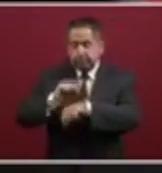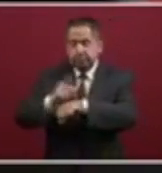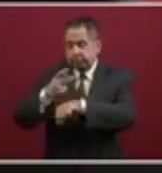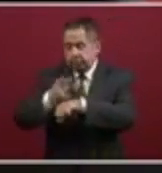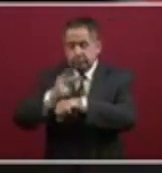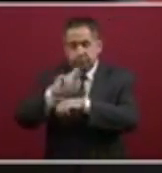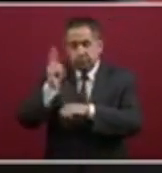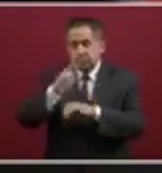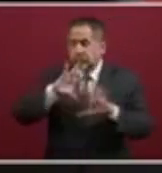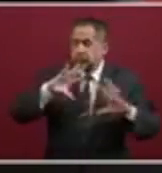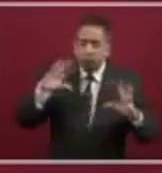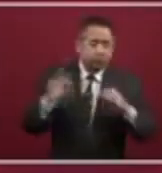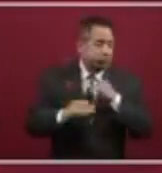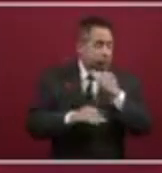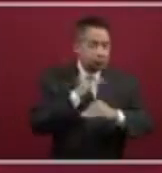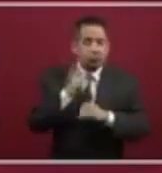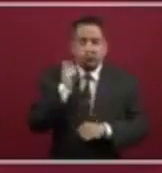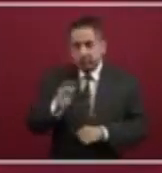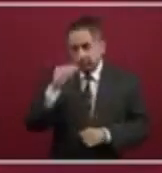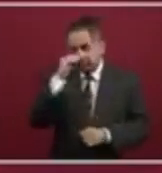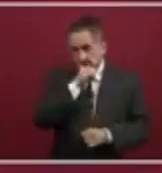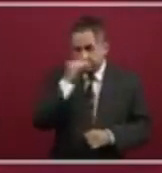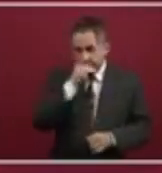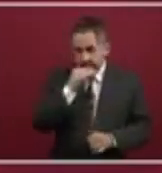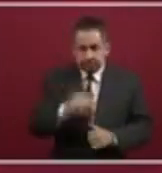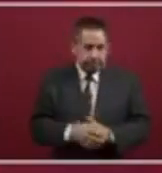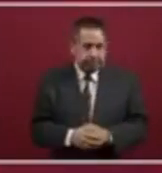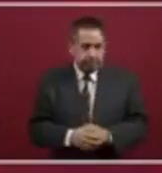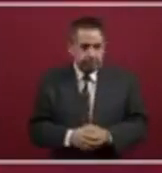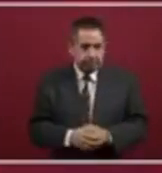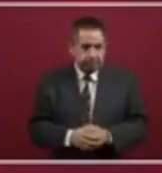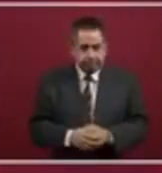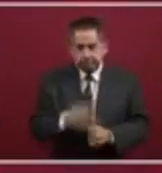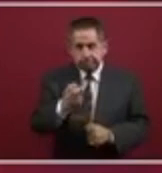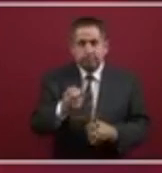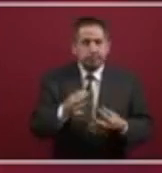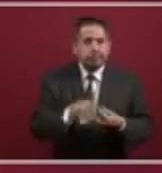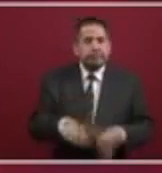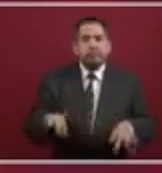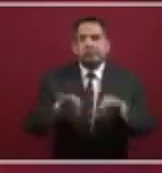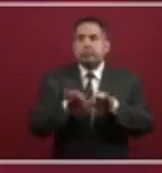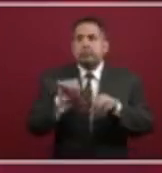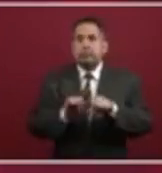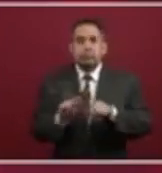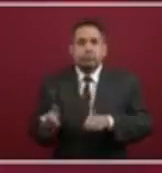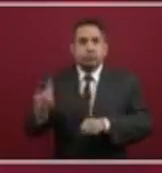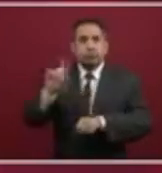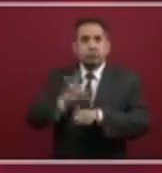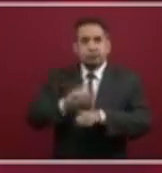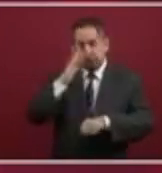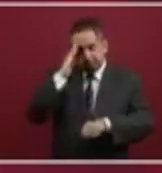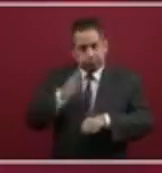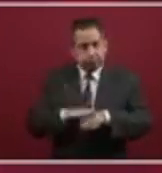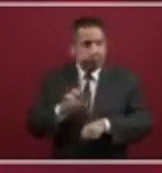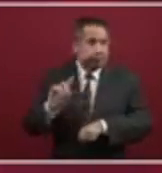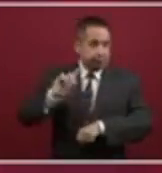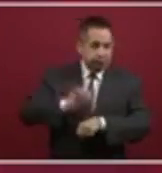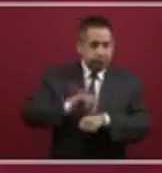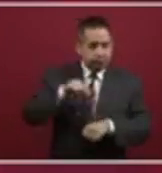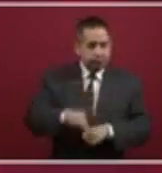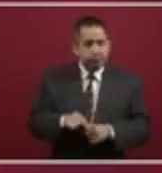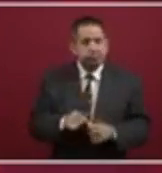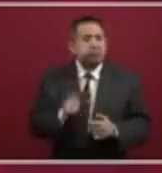Por eso es muy importante este día que se